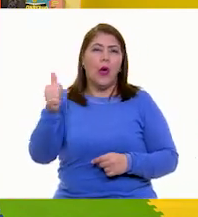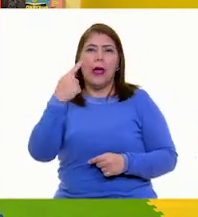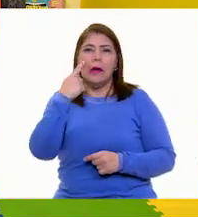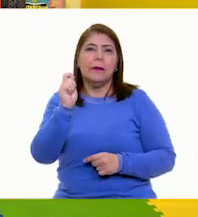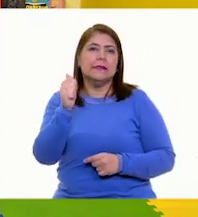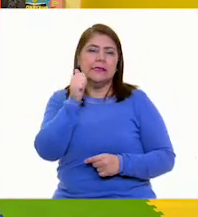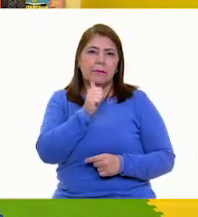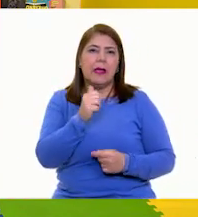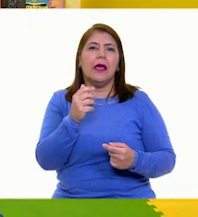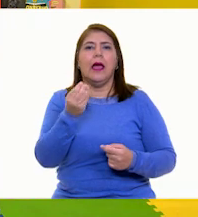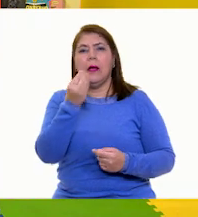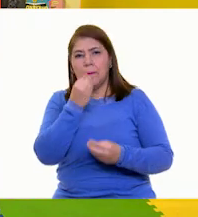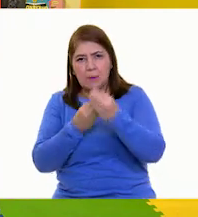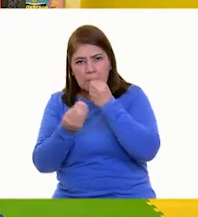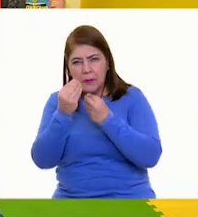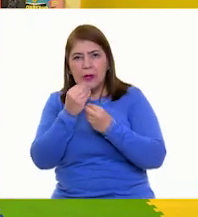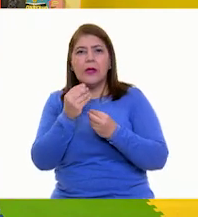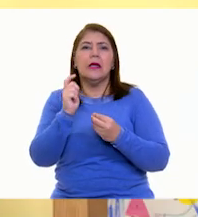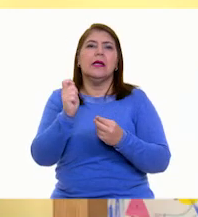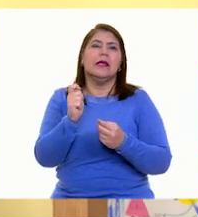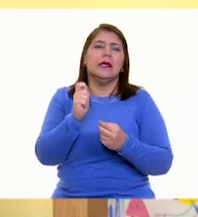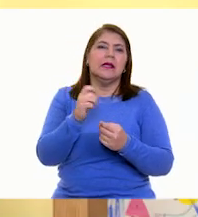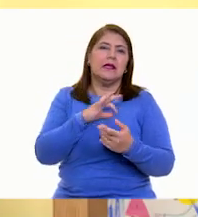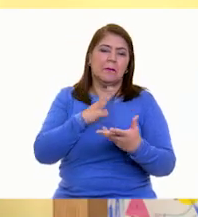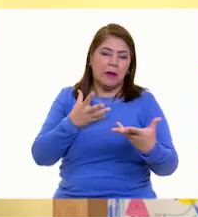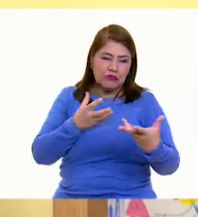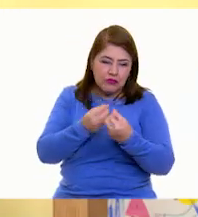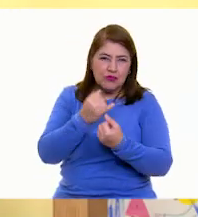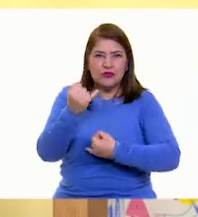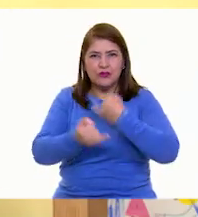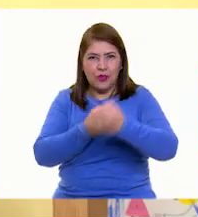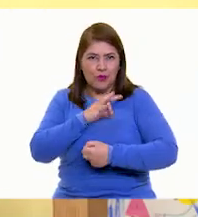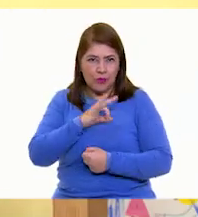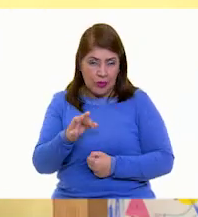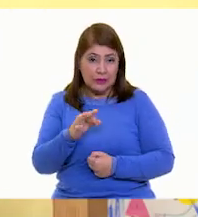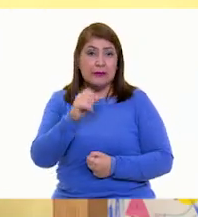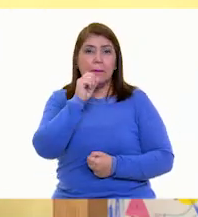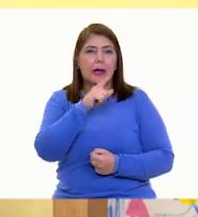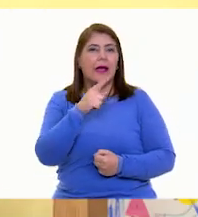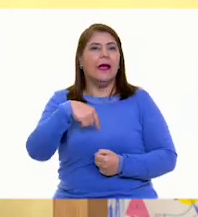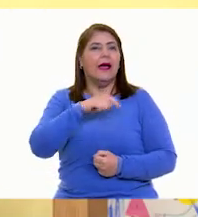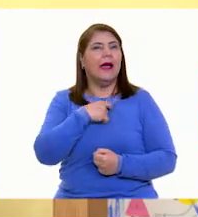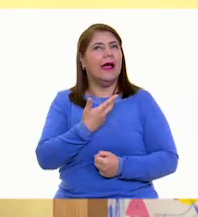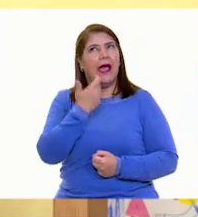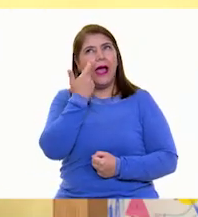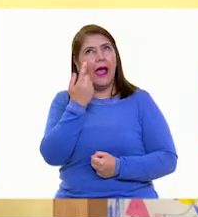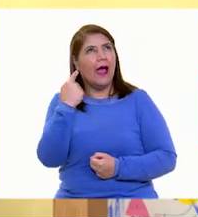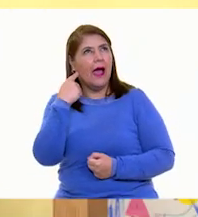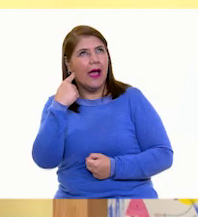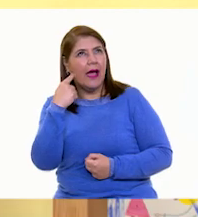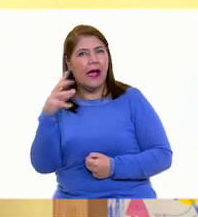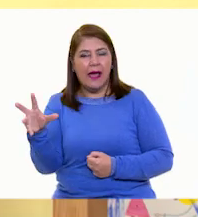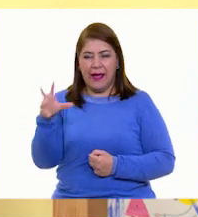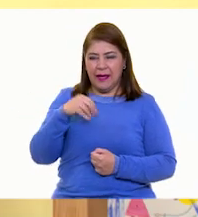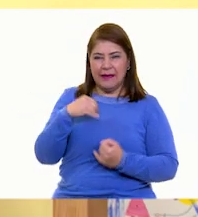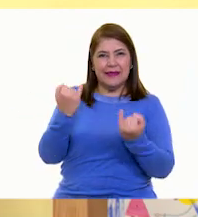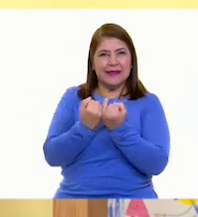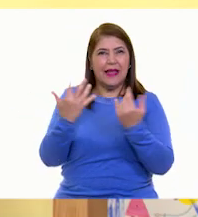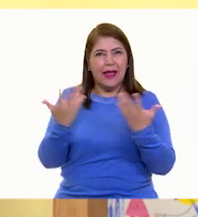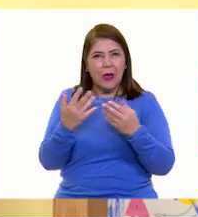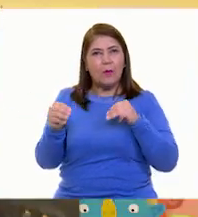alimenta, duerme y responde al juego. Además, a todos nos encanta imitar sonidos y movimientos de